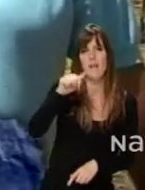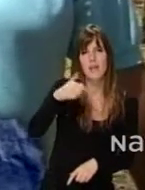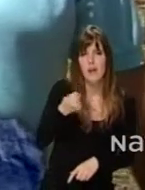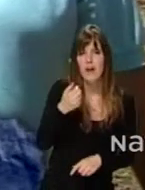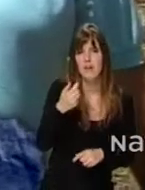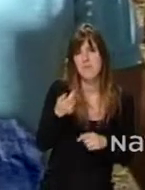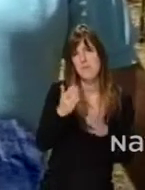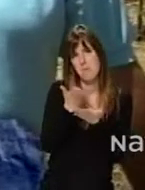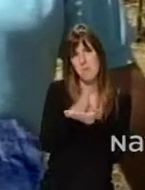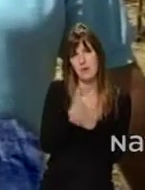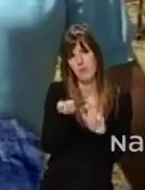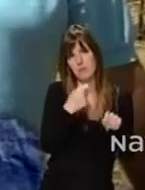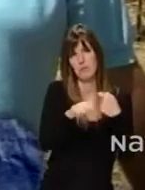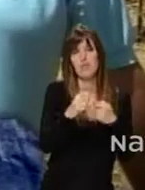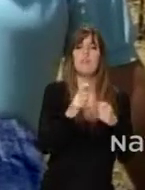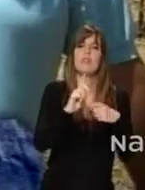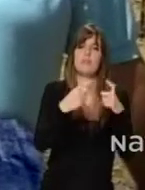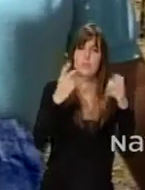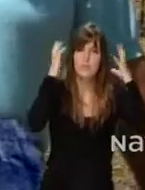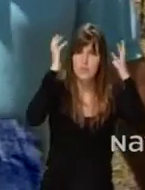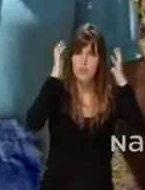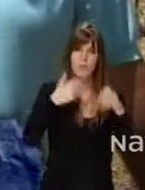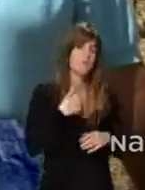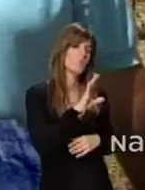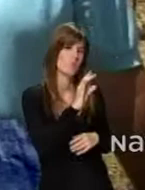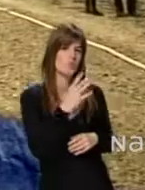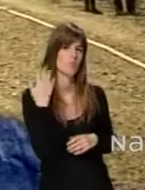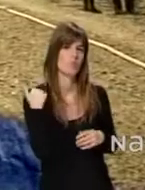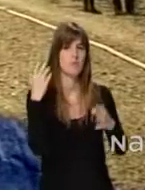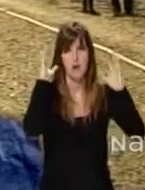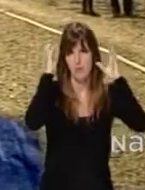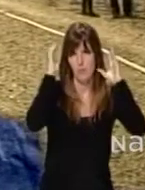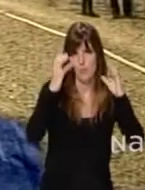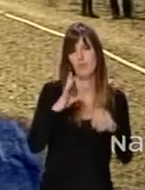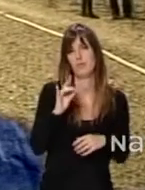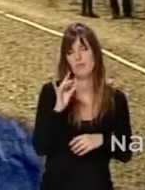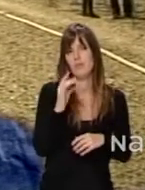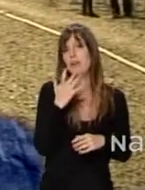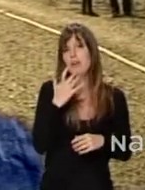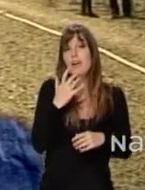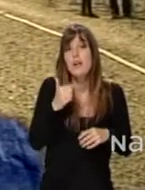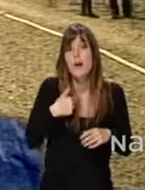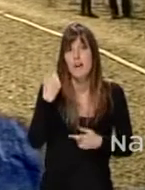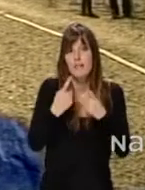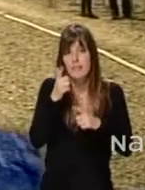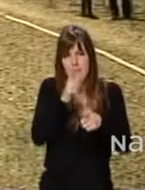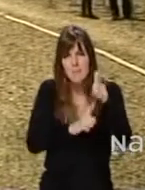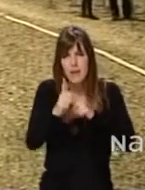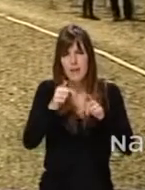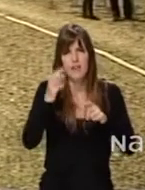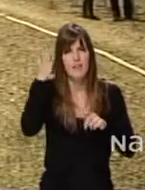se seleccionaba la avena, se llevaba seleccionada y se usaba en parte para hacer champú. Una cosa que yo voy a la ribera y me encanta.